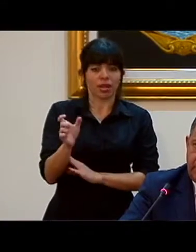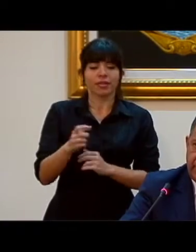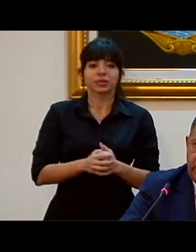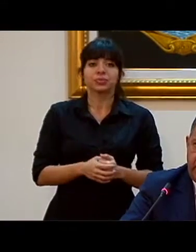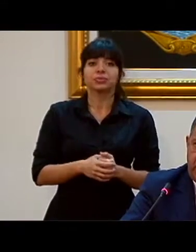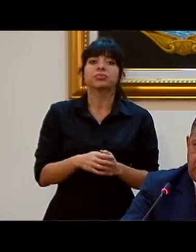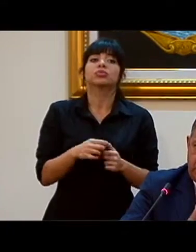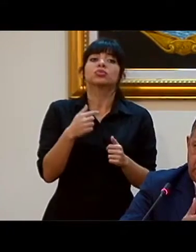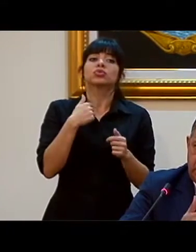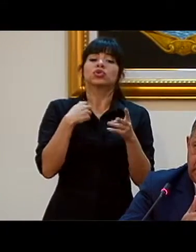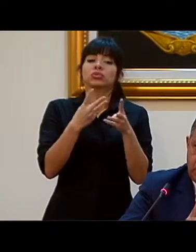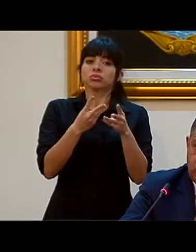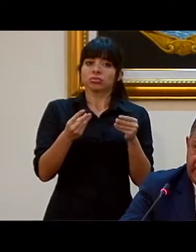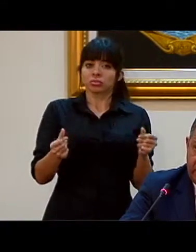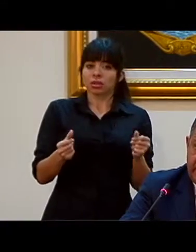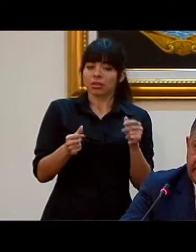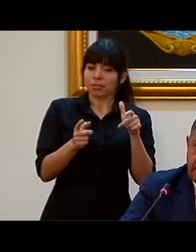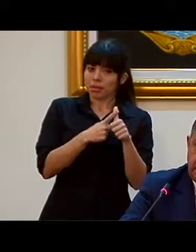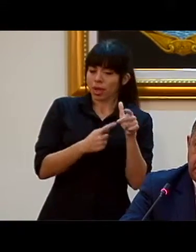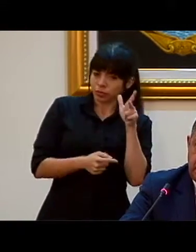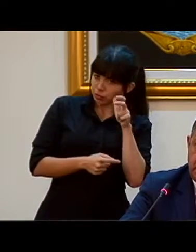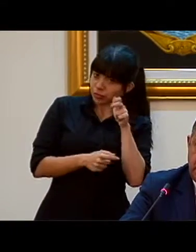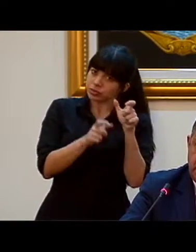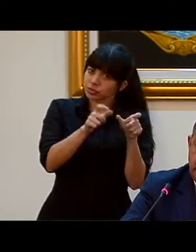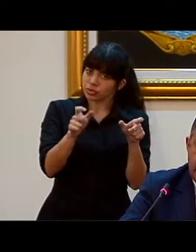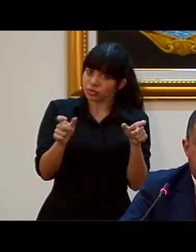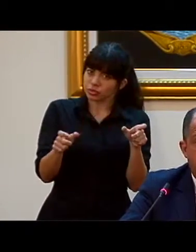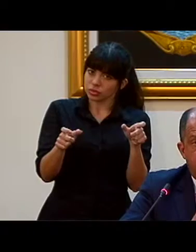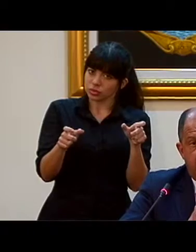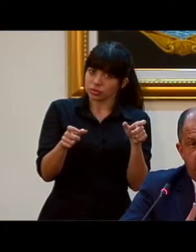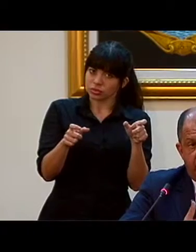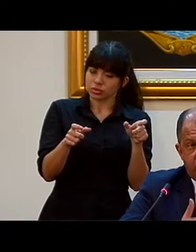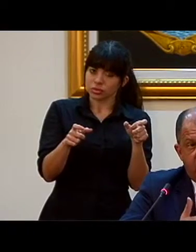creó la Dirección de Cooperación en la Cancillería.